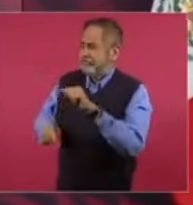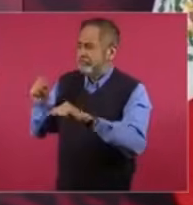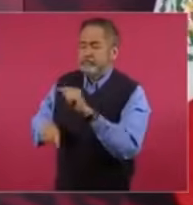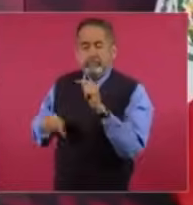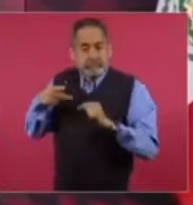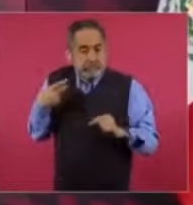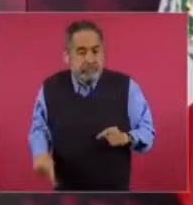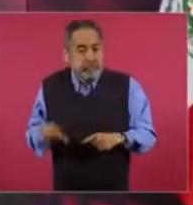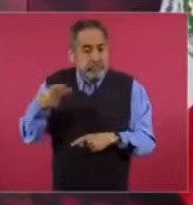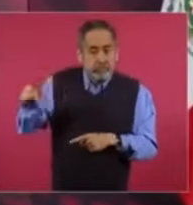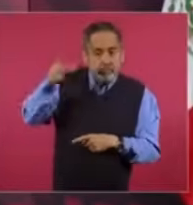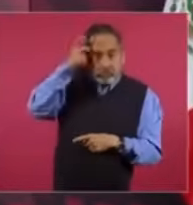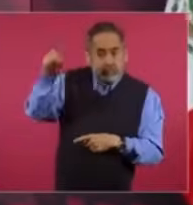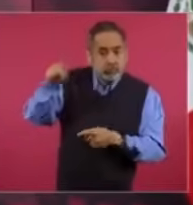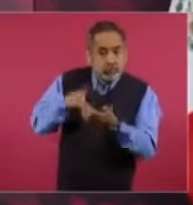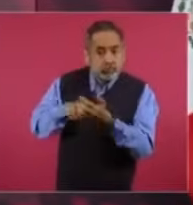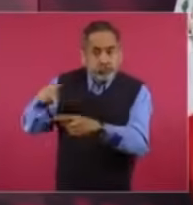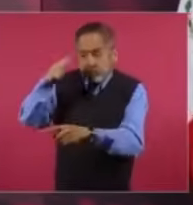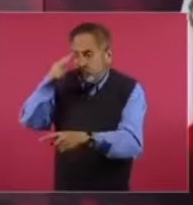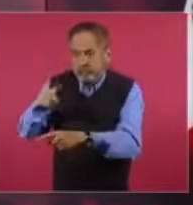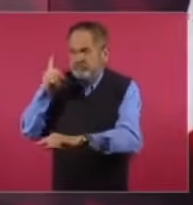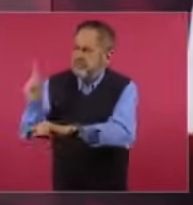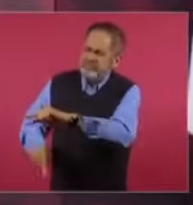de la nación, les pagaban.